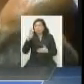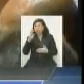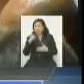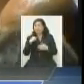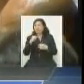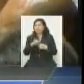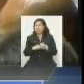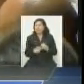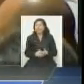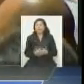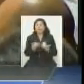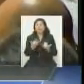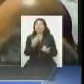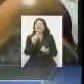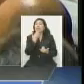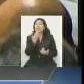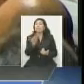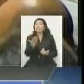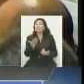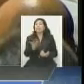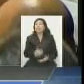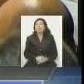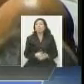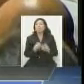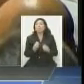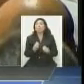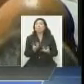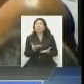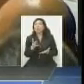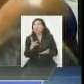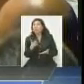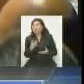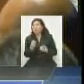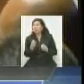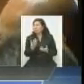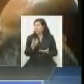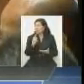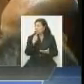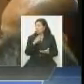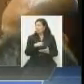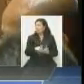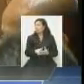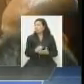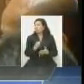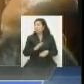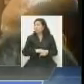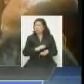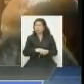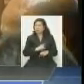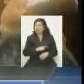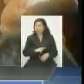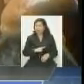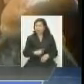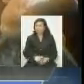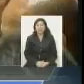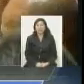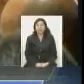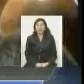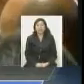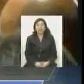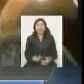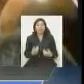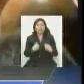Policía Nacional. ¿A quiénes hay que pedirle cuentas? ¿Por qué tantos asaltos, robos? No es a la población, son a las autoridades. Y una